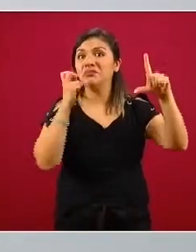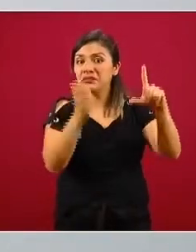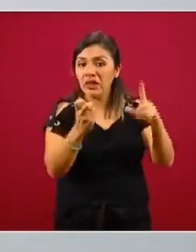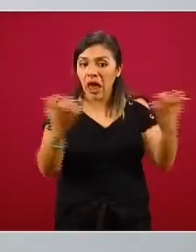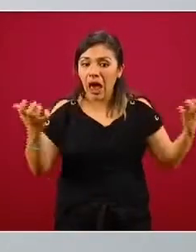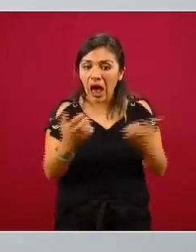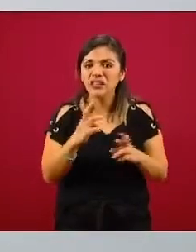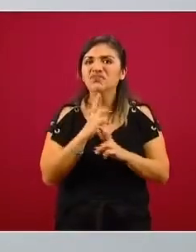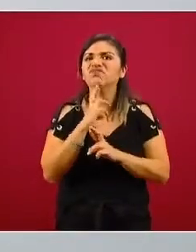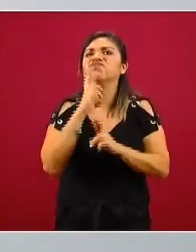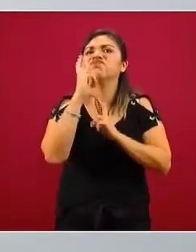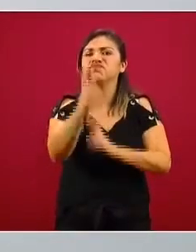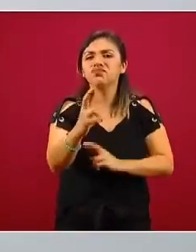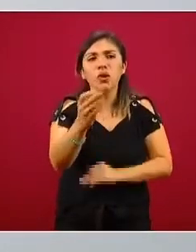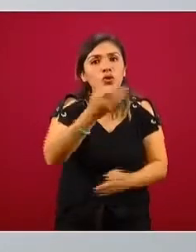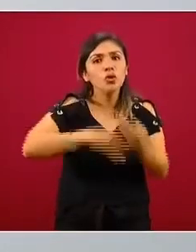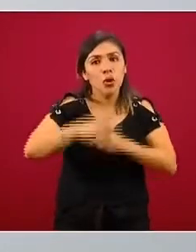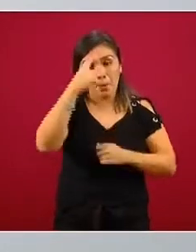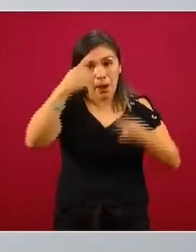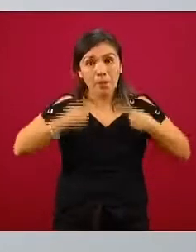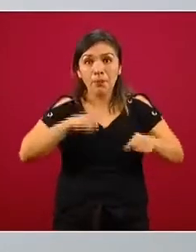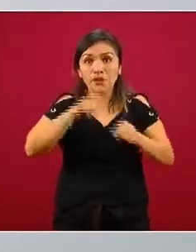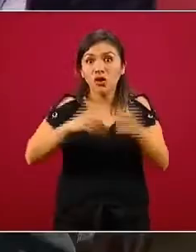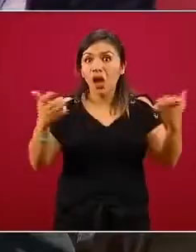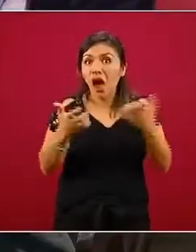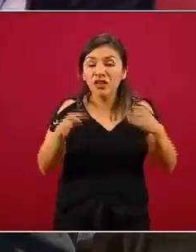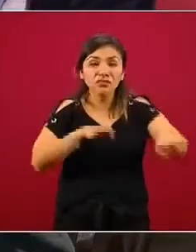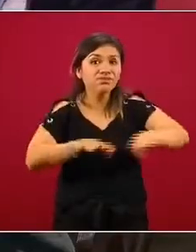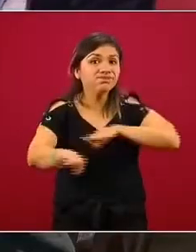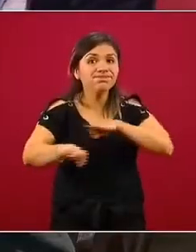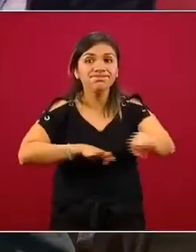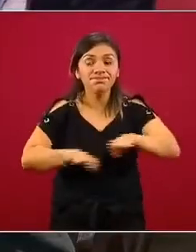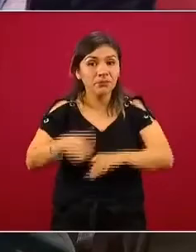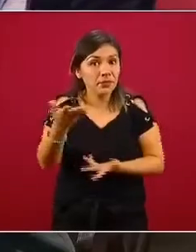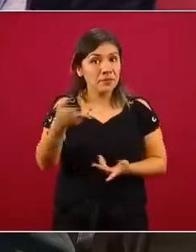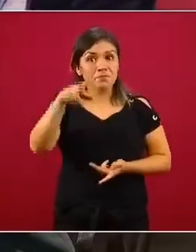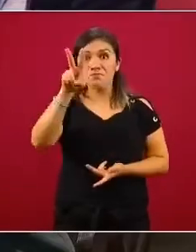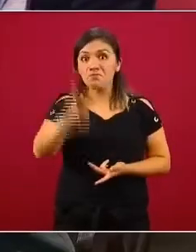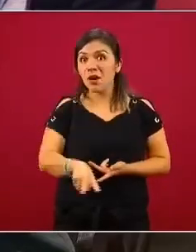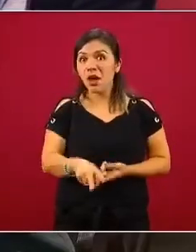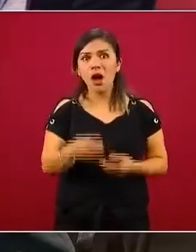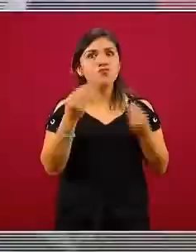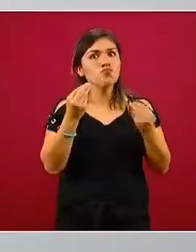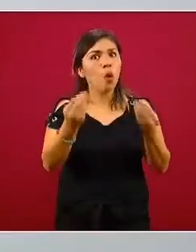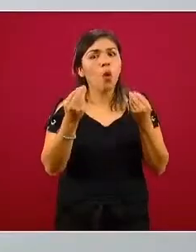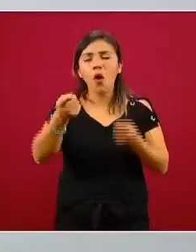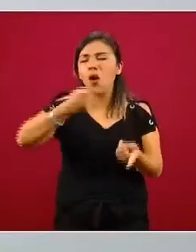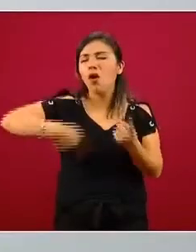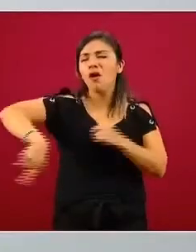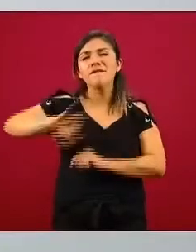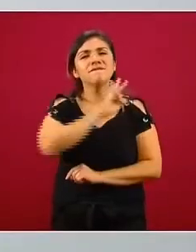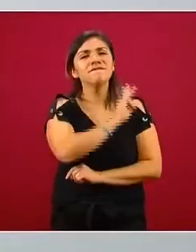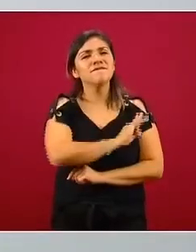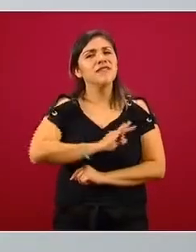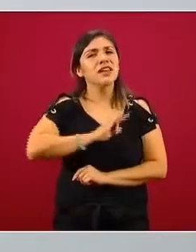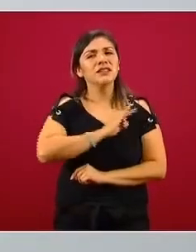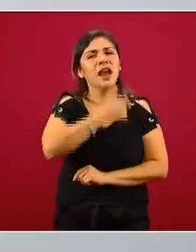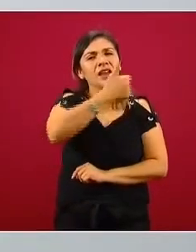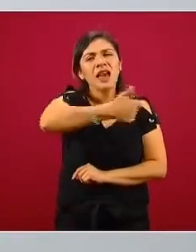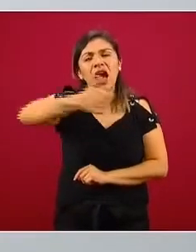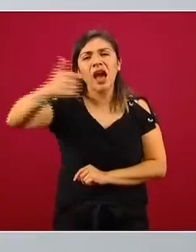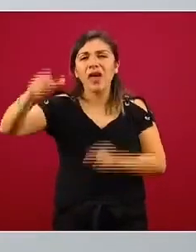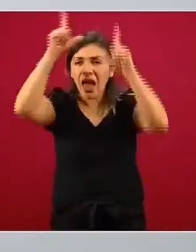respuesta a nuestro personal de operación, porque de verdad muchísimas felicidades a cada una de